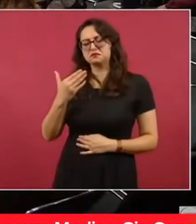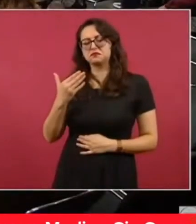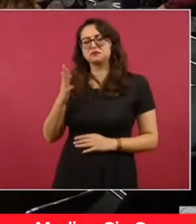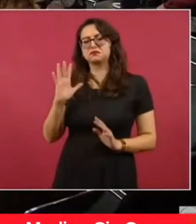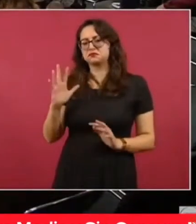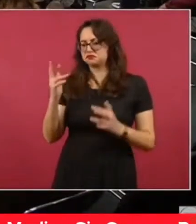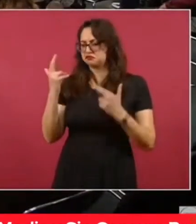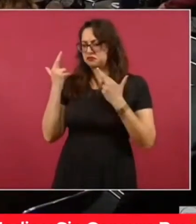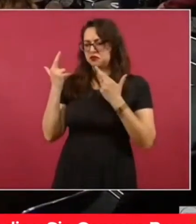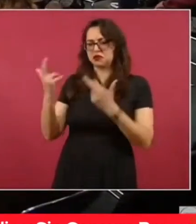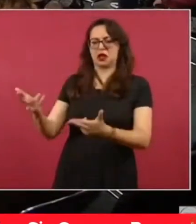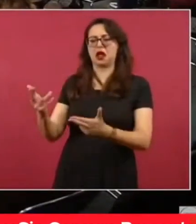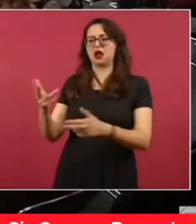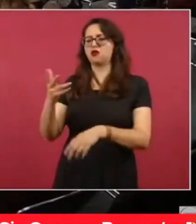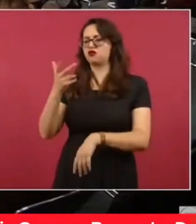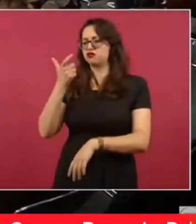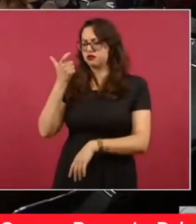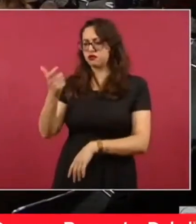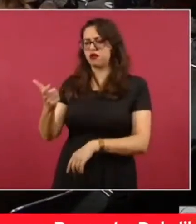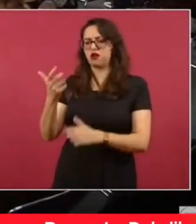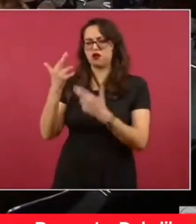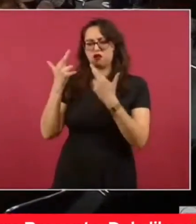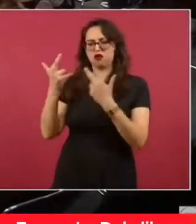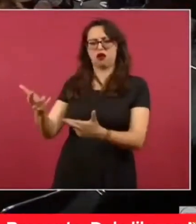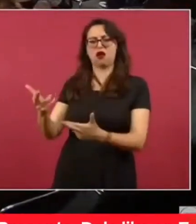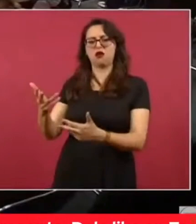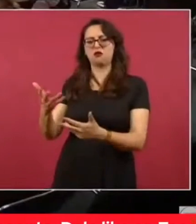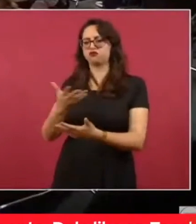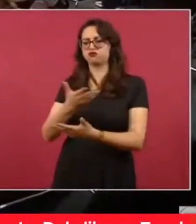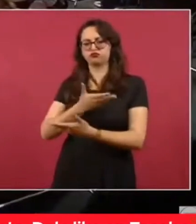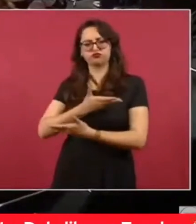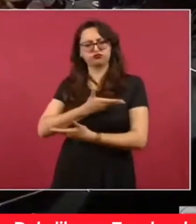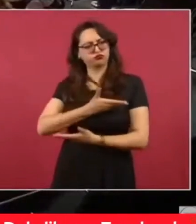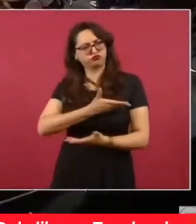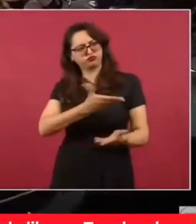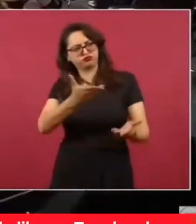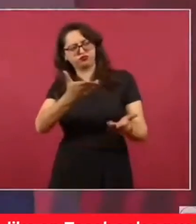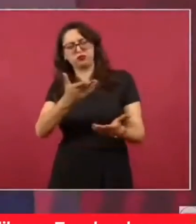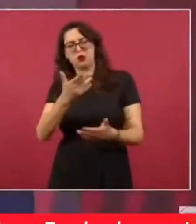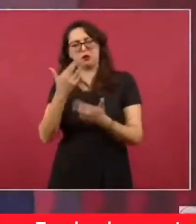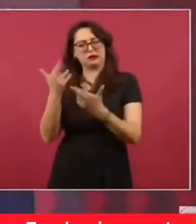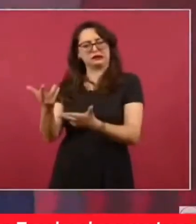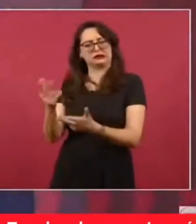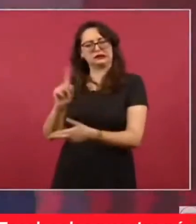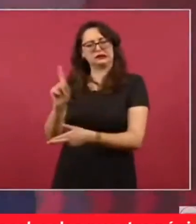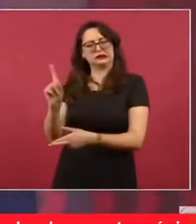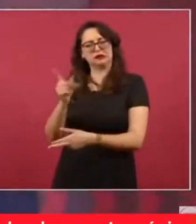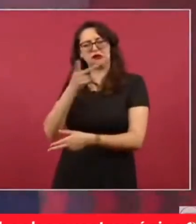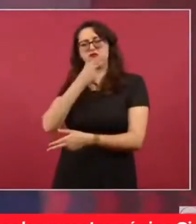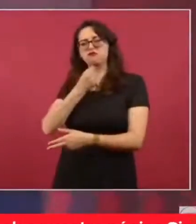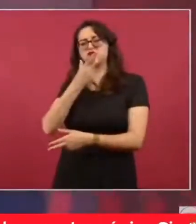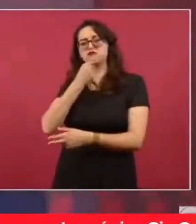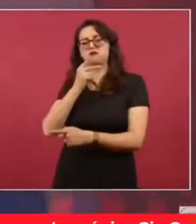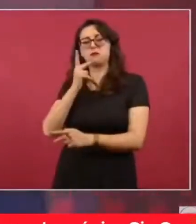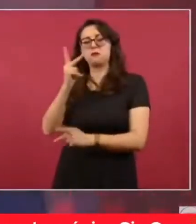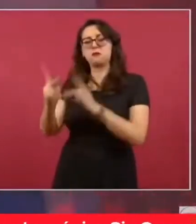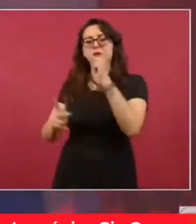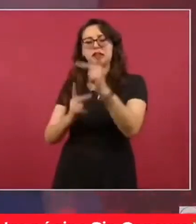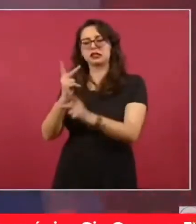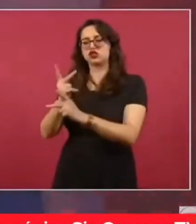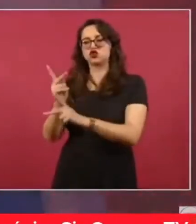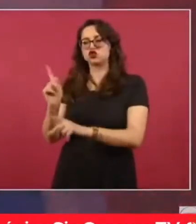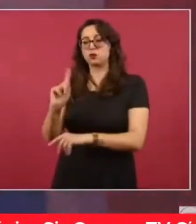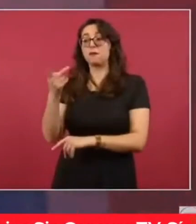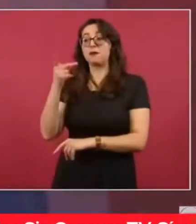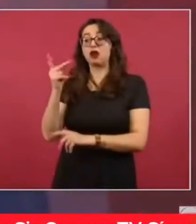se los regalo los hombres se los preso nada más váyanse a hacer la